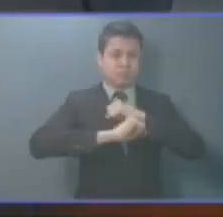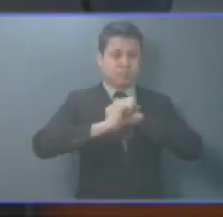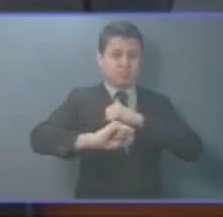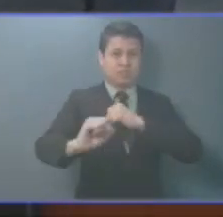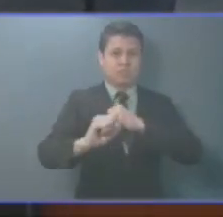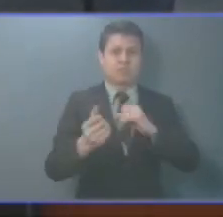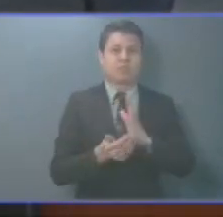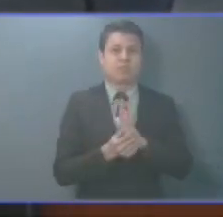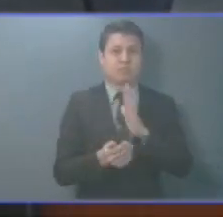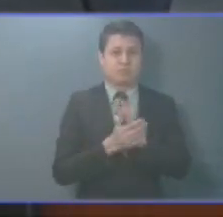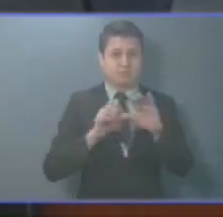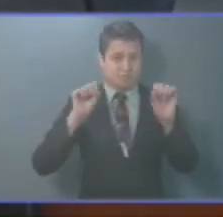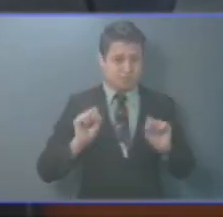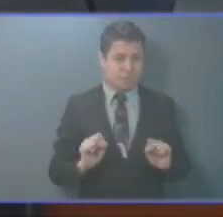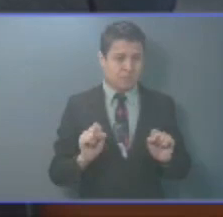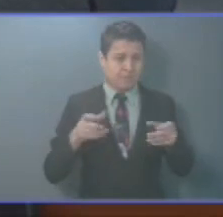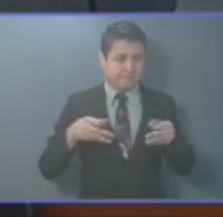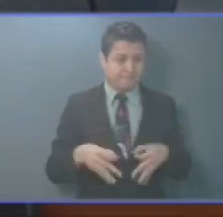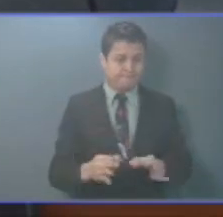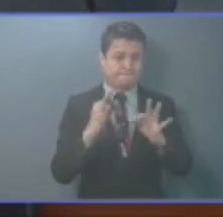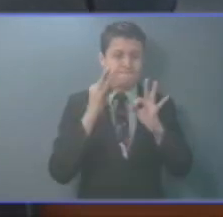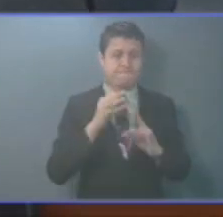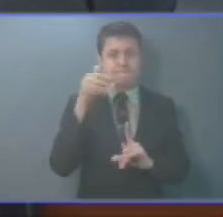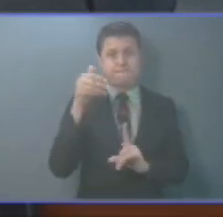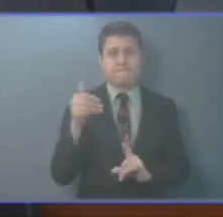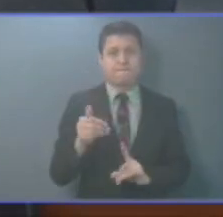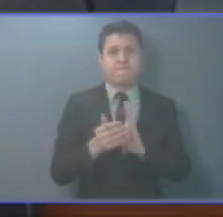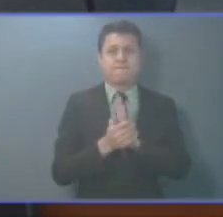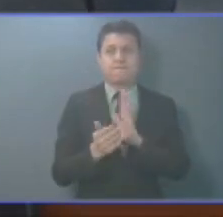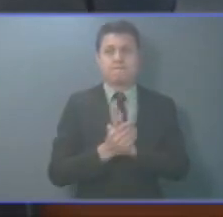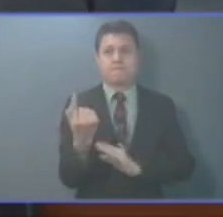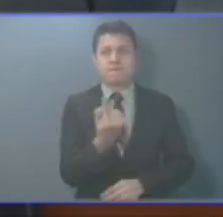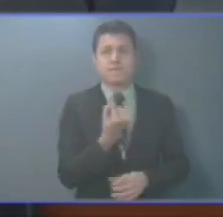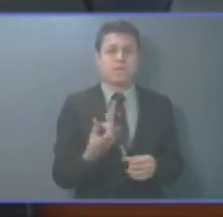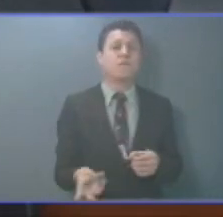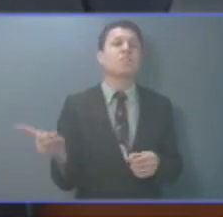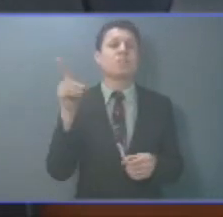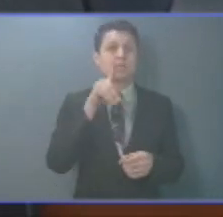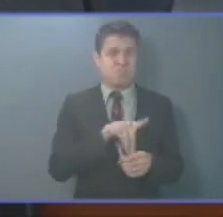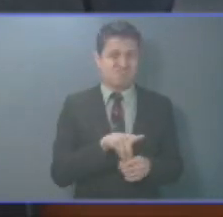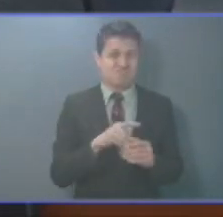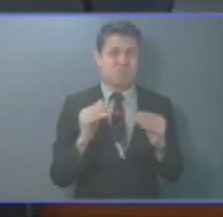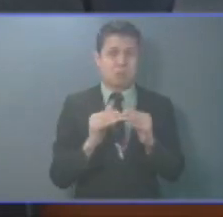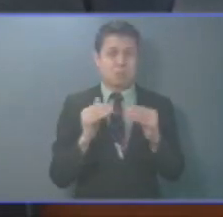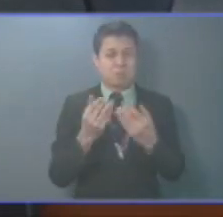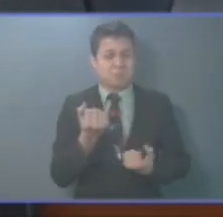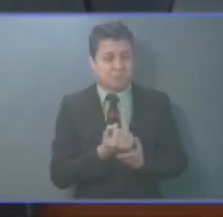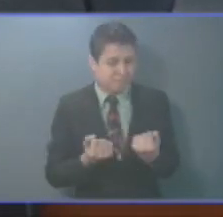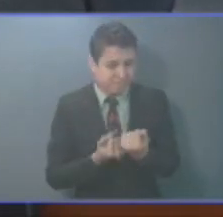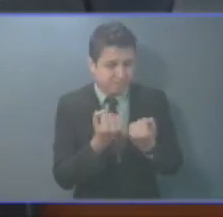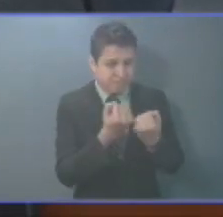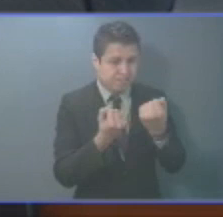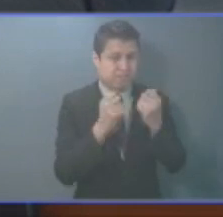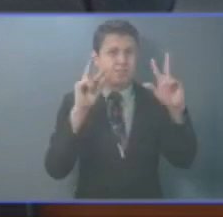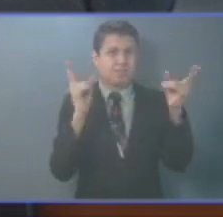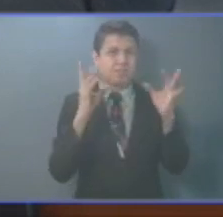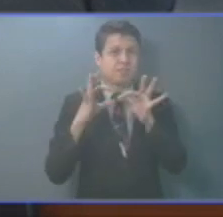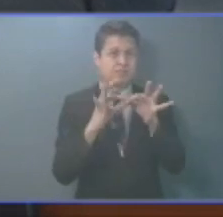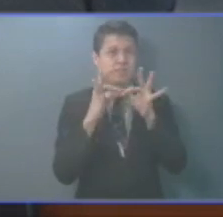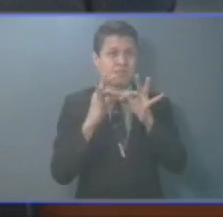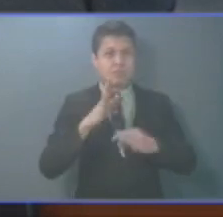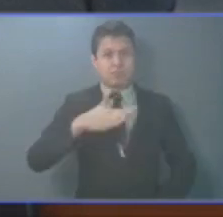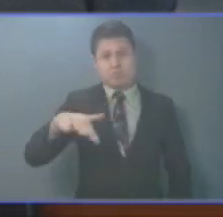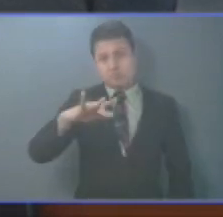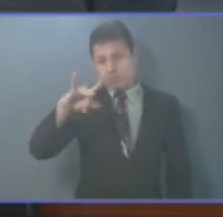de las capacidades, los méritos y las habilidades de las personas con discapacidad y de sus aportaciones en relación con el lugar de